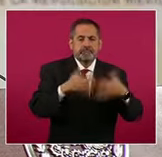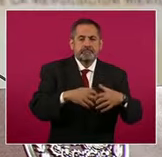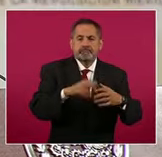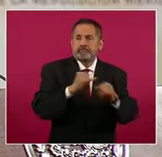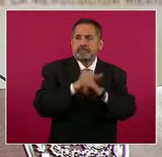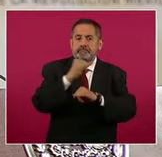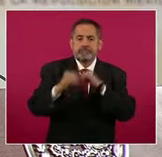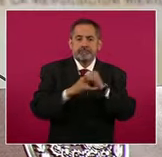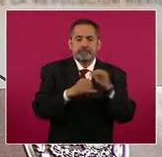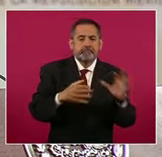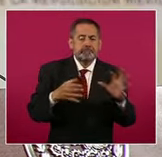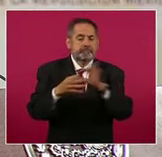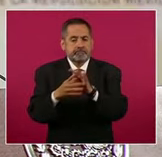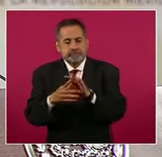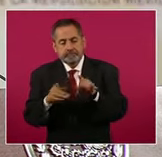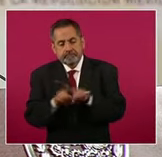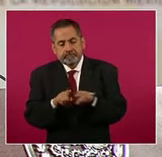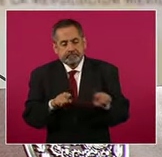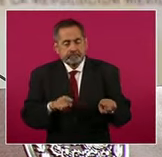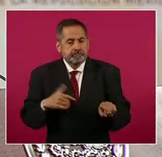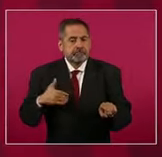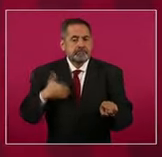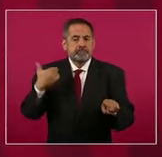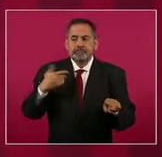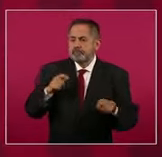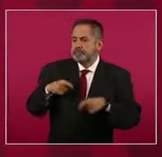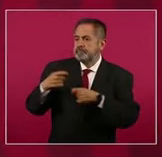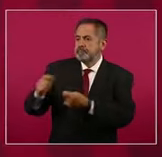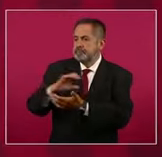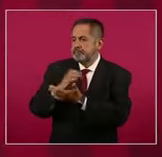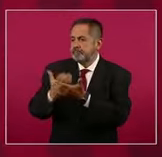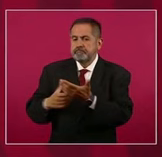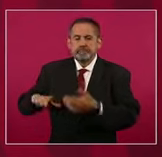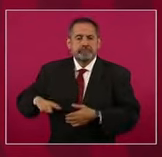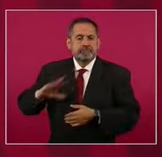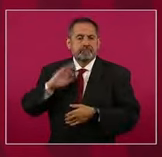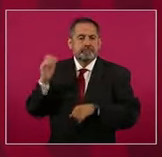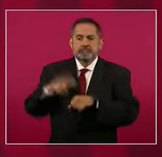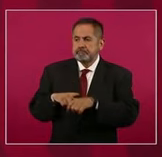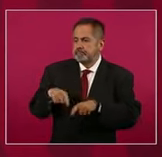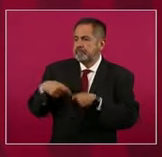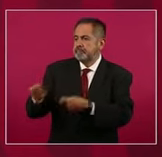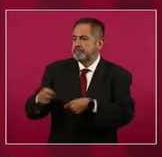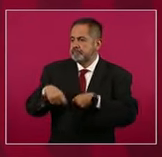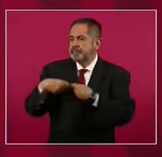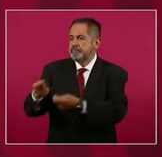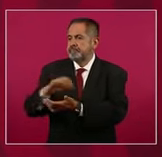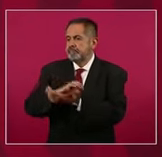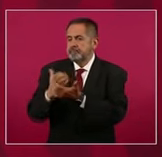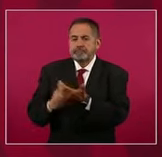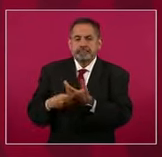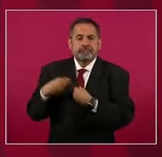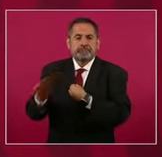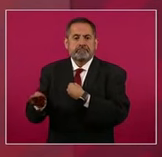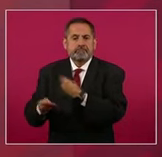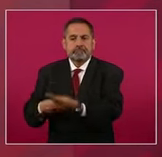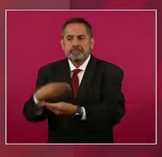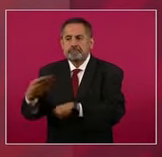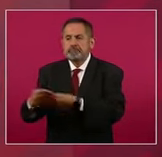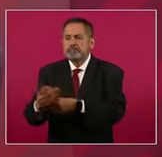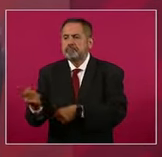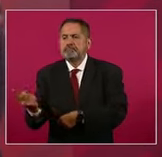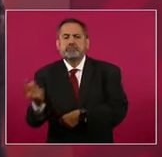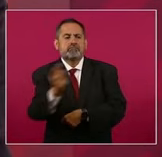transnacional, misma que se benefició de contratos del gobierno federal durante la